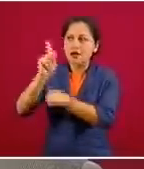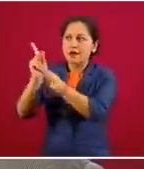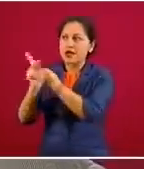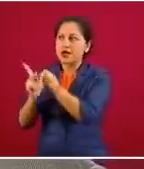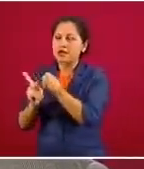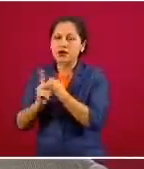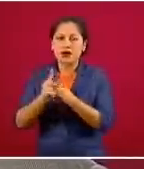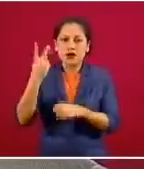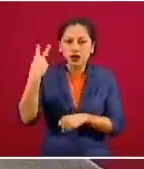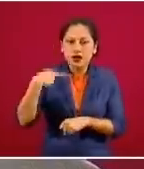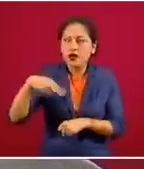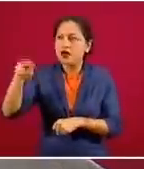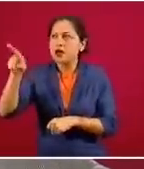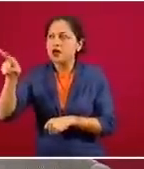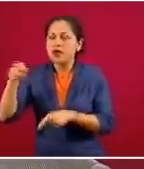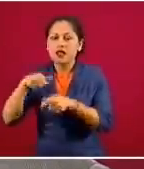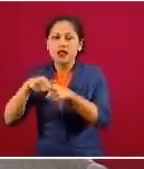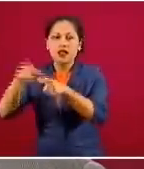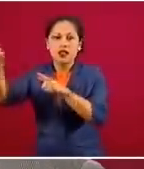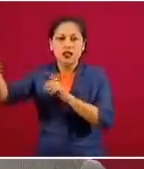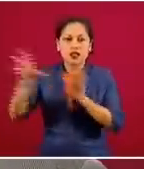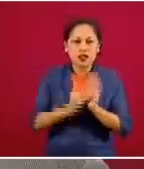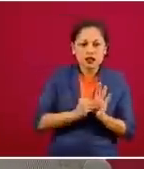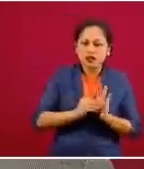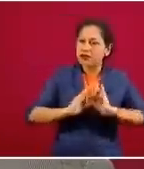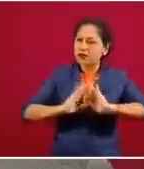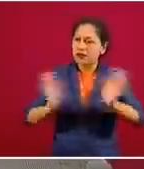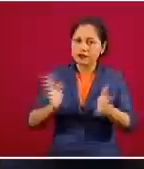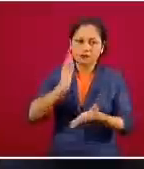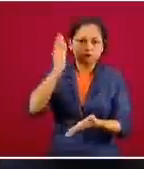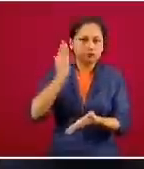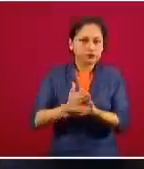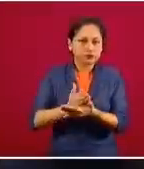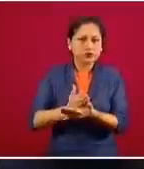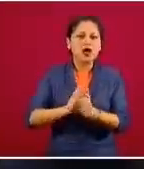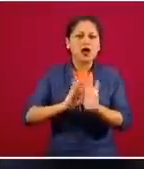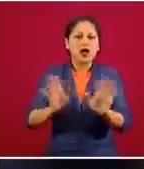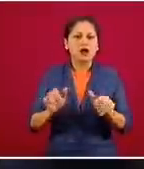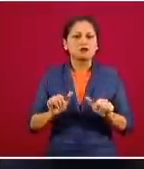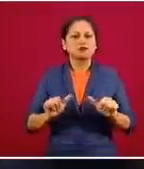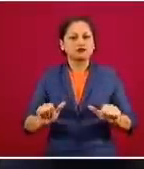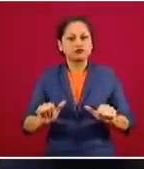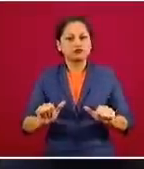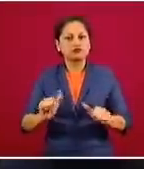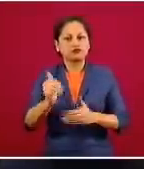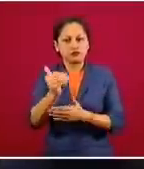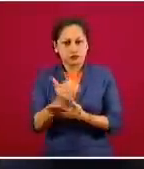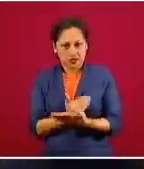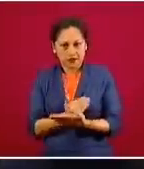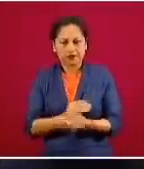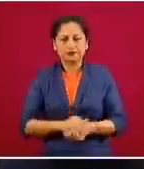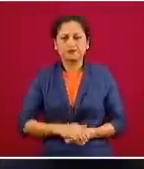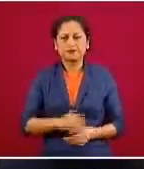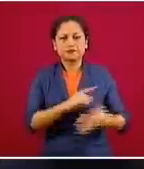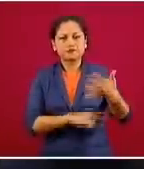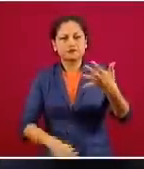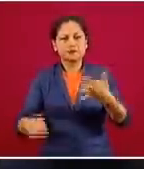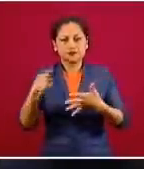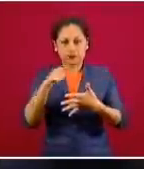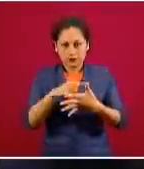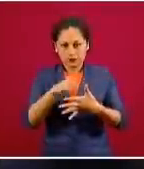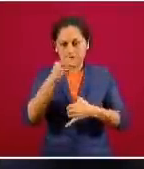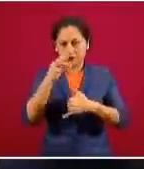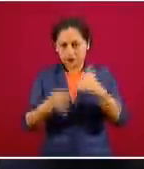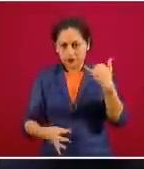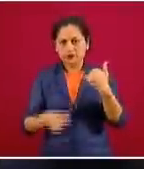logramos evitarlo, no se propagó en el territorio nacional. Y por último, mantener, aún después del 30 de mayo, cuando